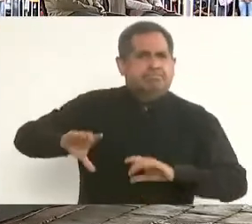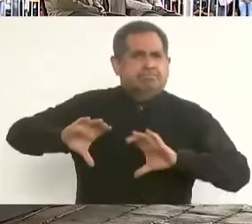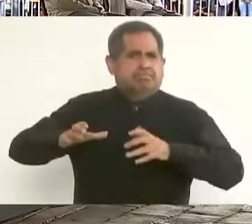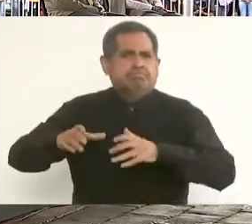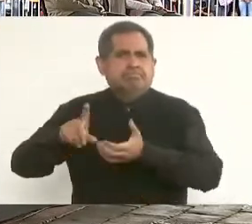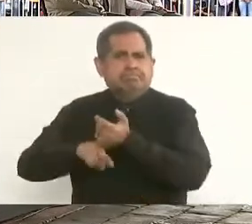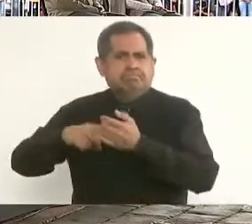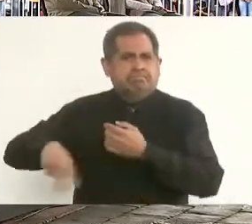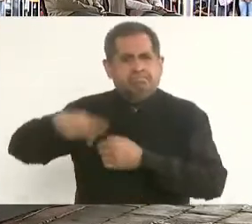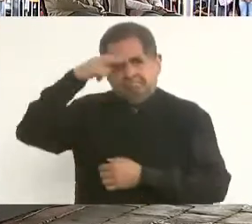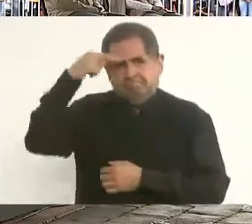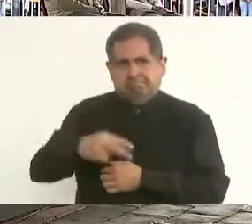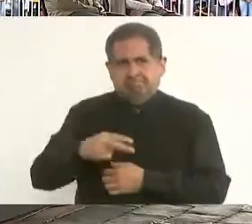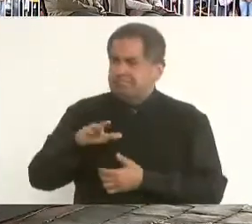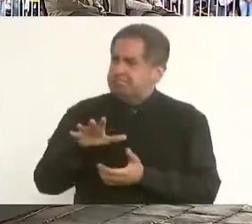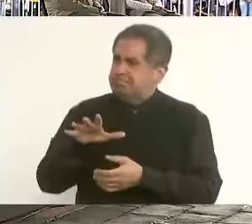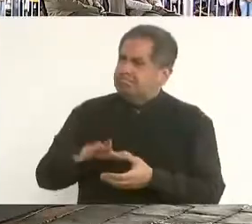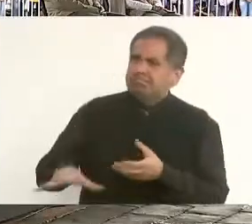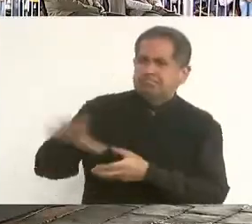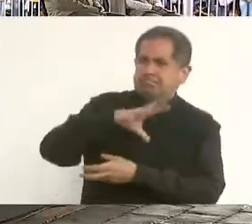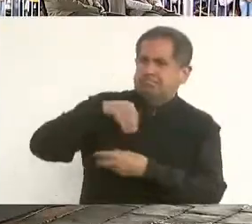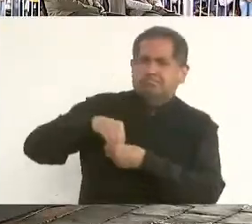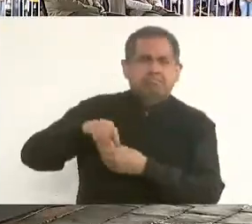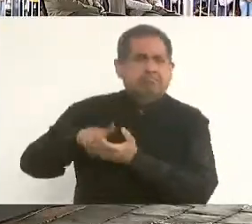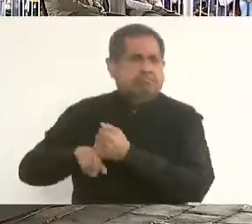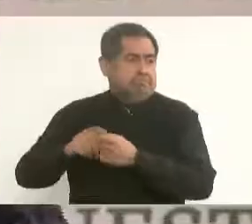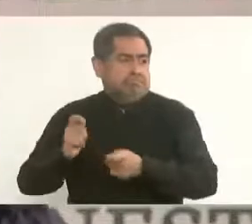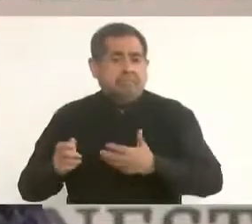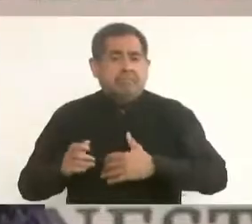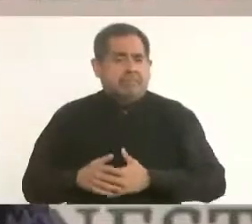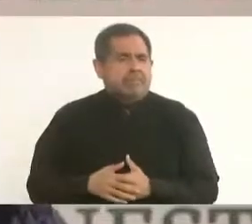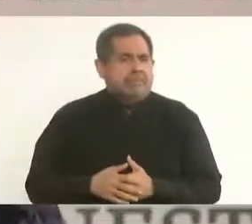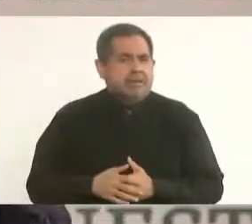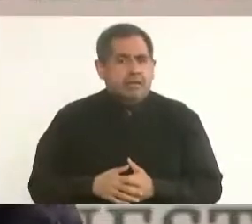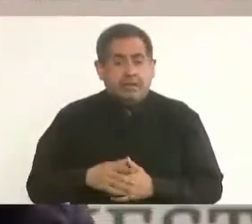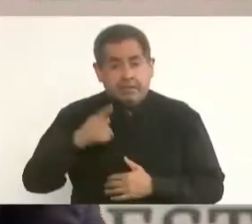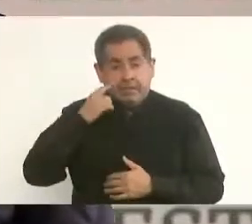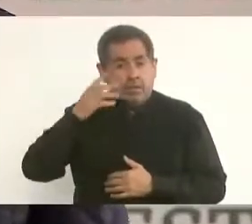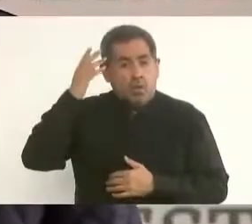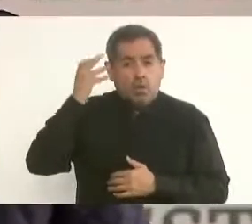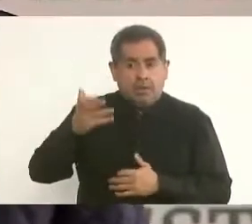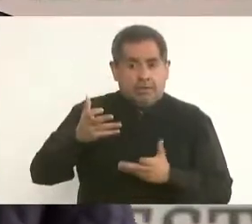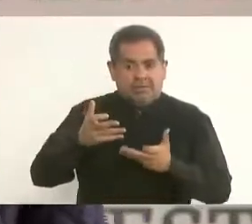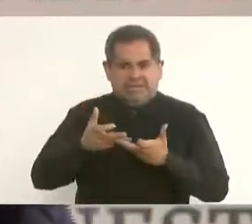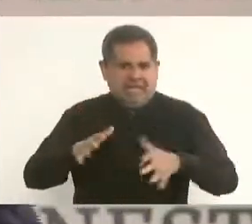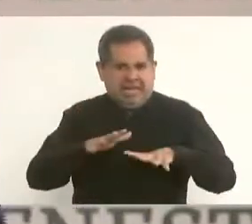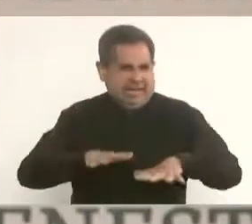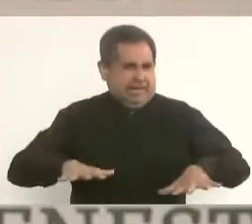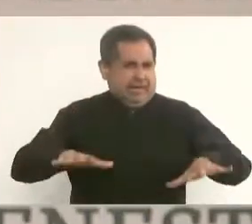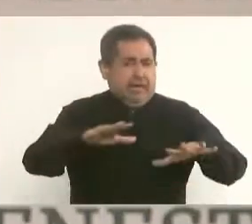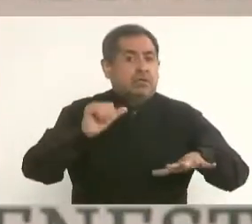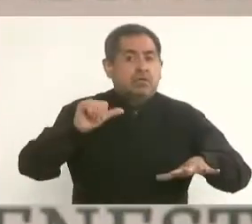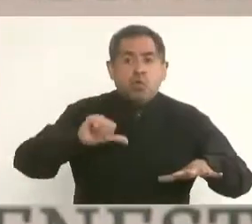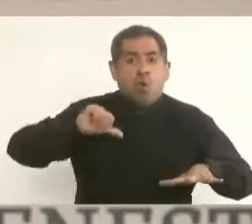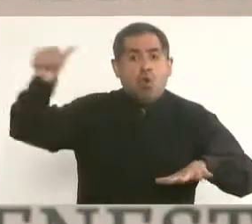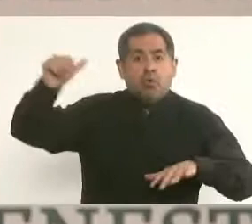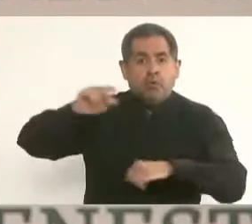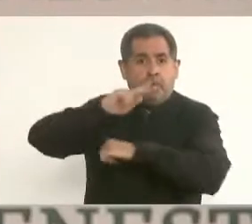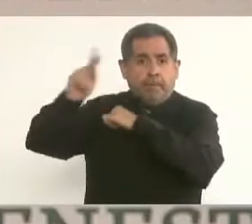porque en toda esta región en ese entonces dominaban las empresas